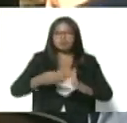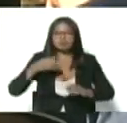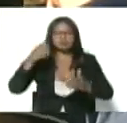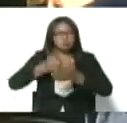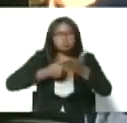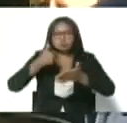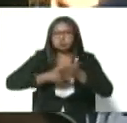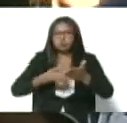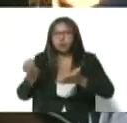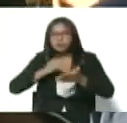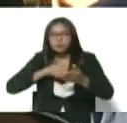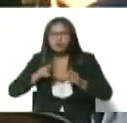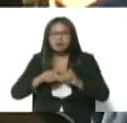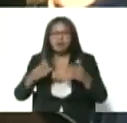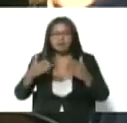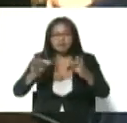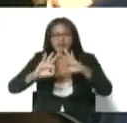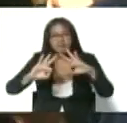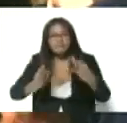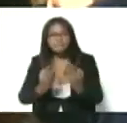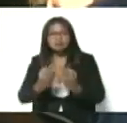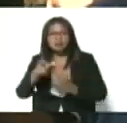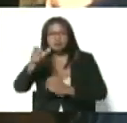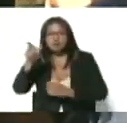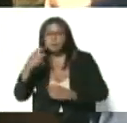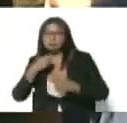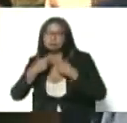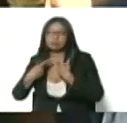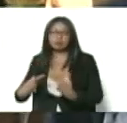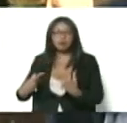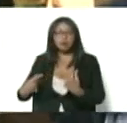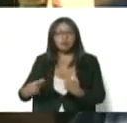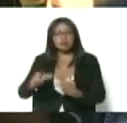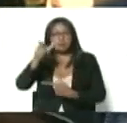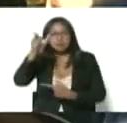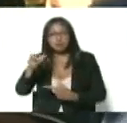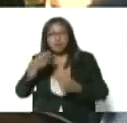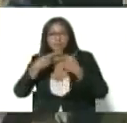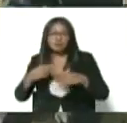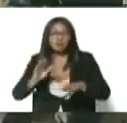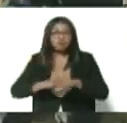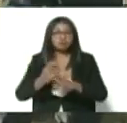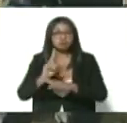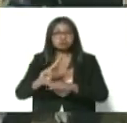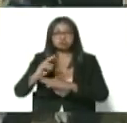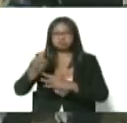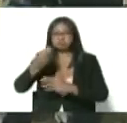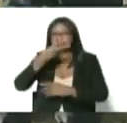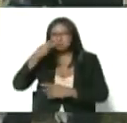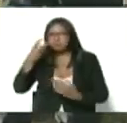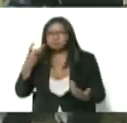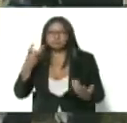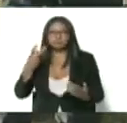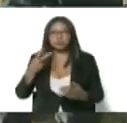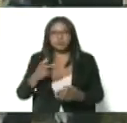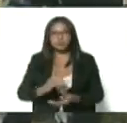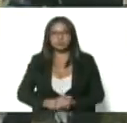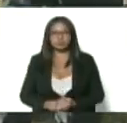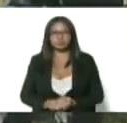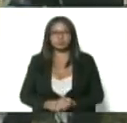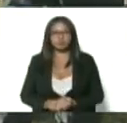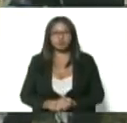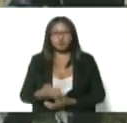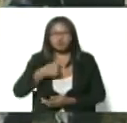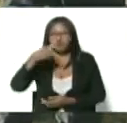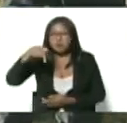devolverle a la familia ese hombre que perdieron esa persona que perdieron por el uso y el consumo de las drogas yo desde